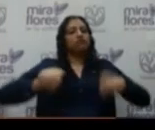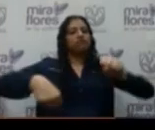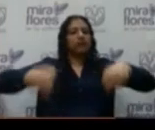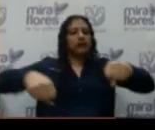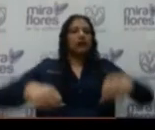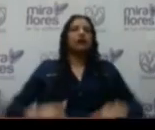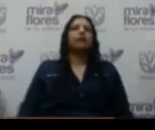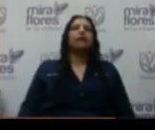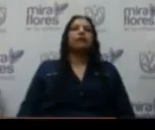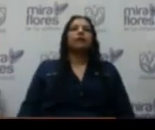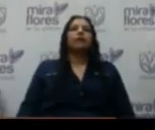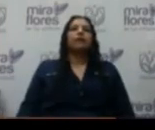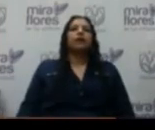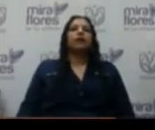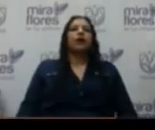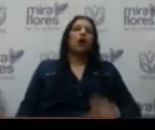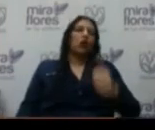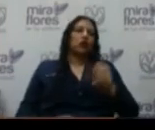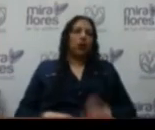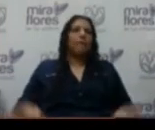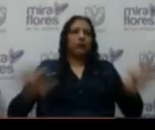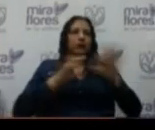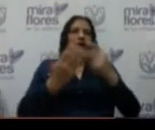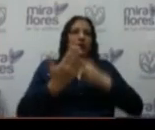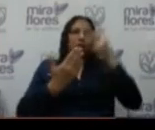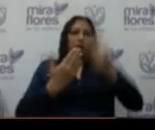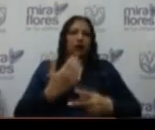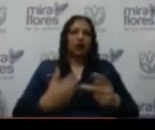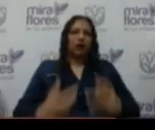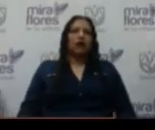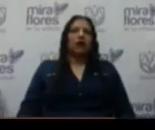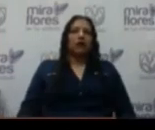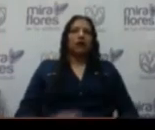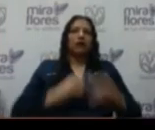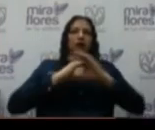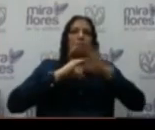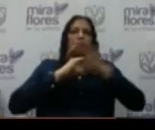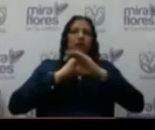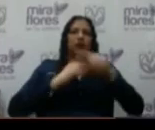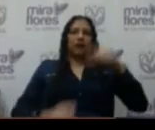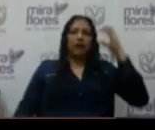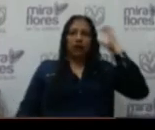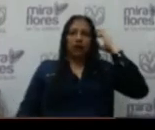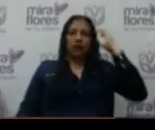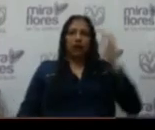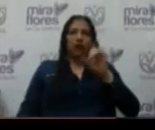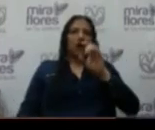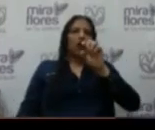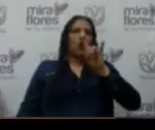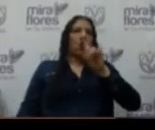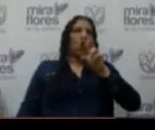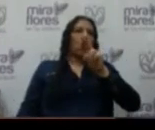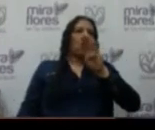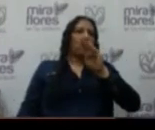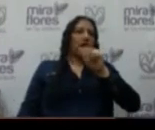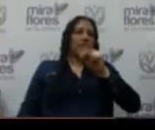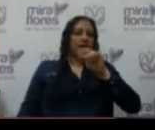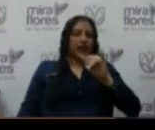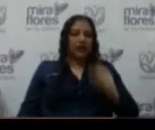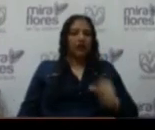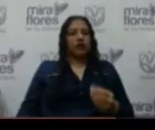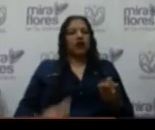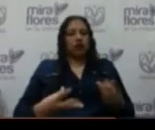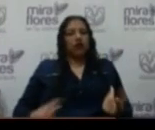Otro importante proyecto será la implementación del Urbanito de Miraflores, iniciativa que dotará de una alternativa de transporte